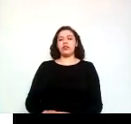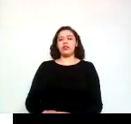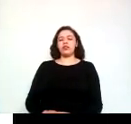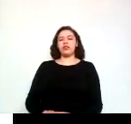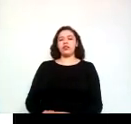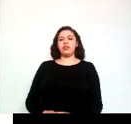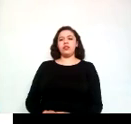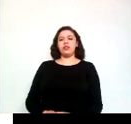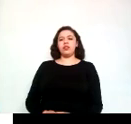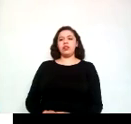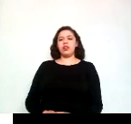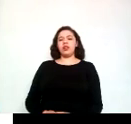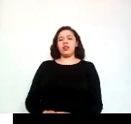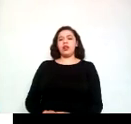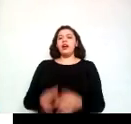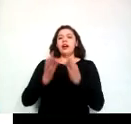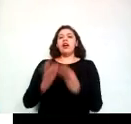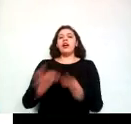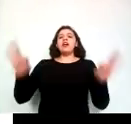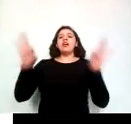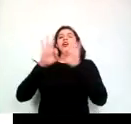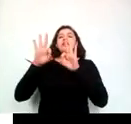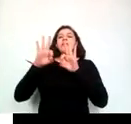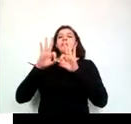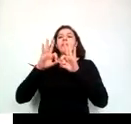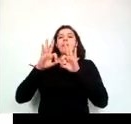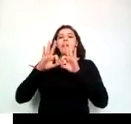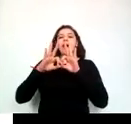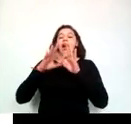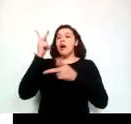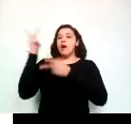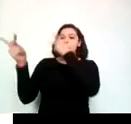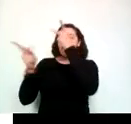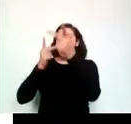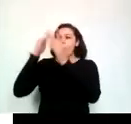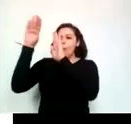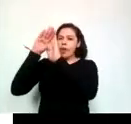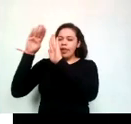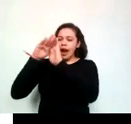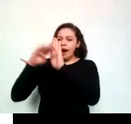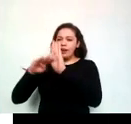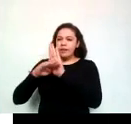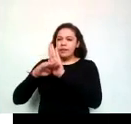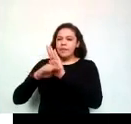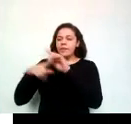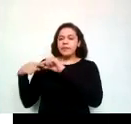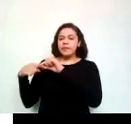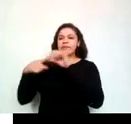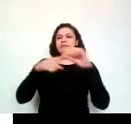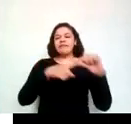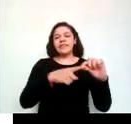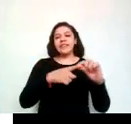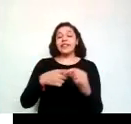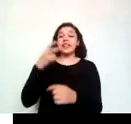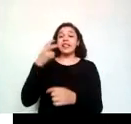Es muy importante considerar que los cuestionarios, es decir, estas guías de referencia, son